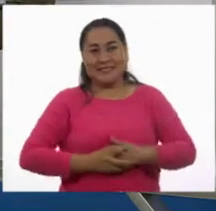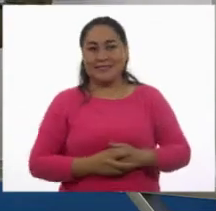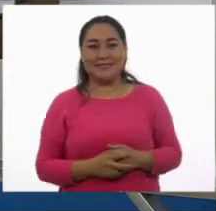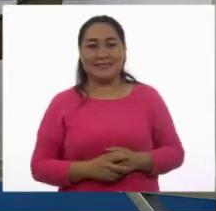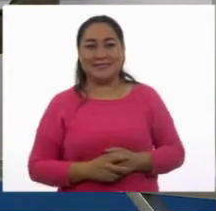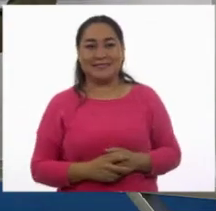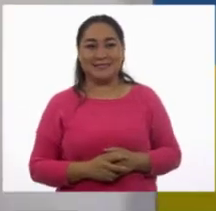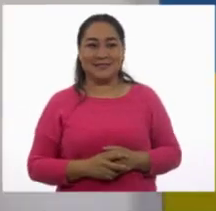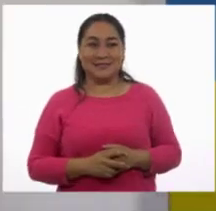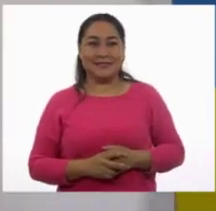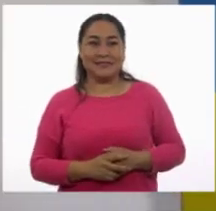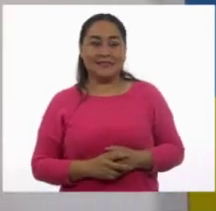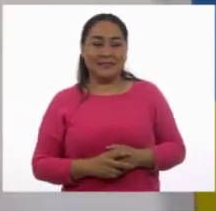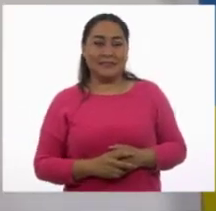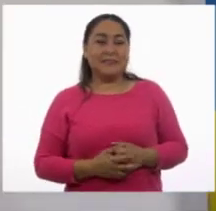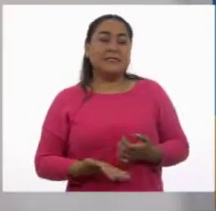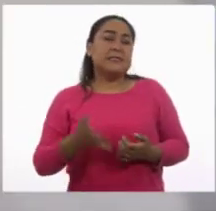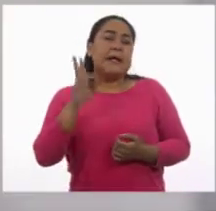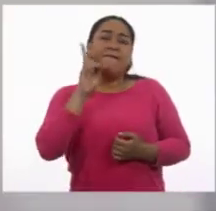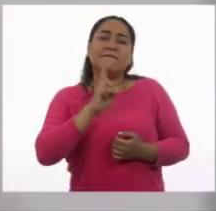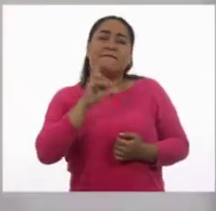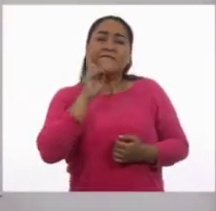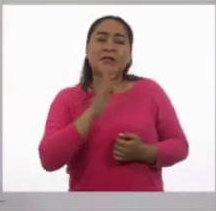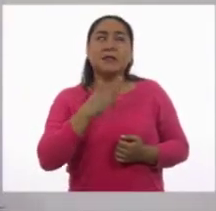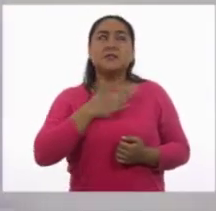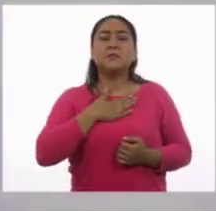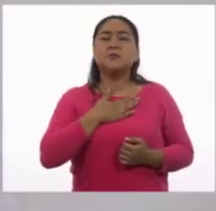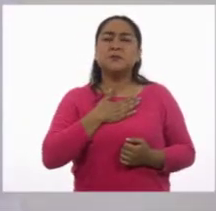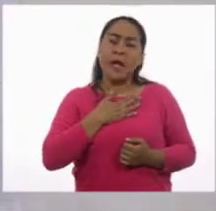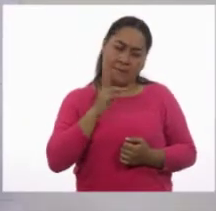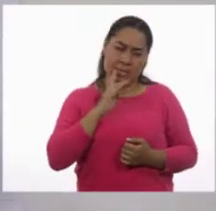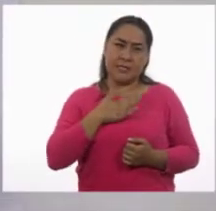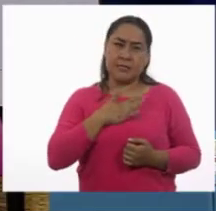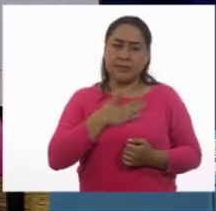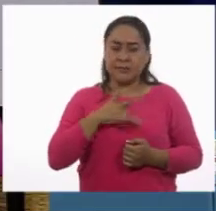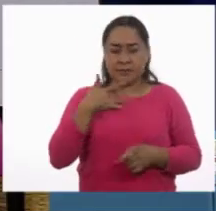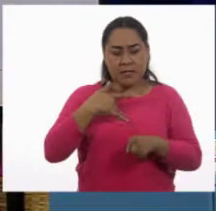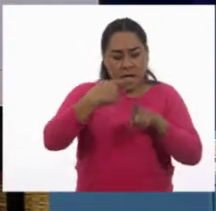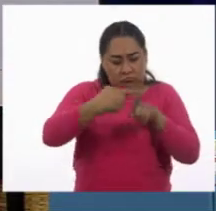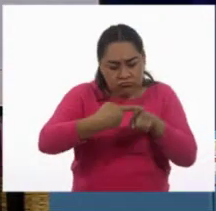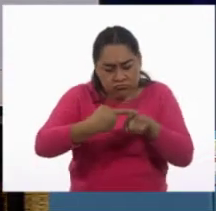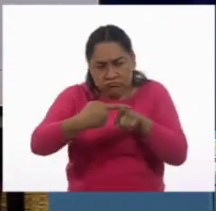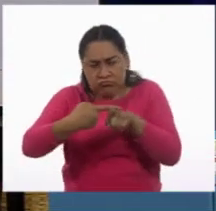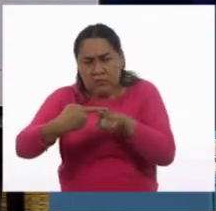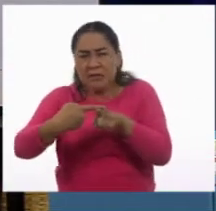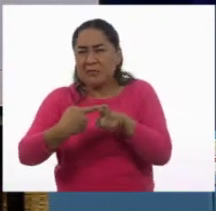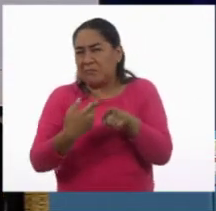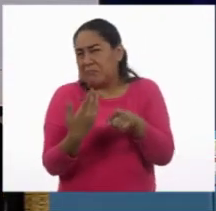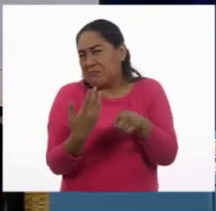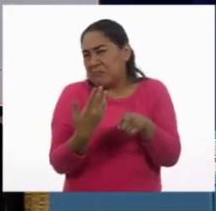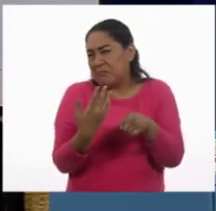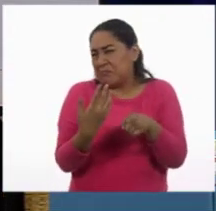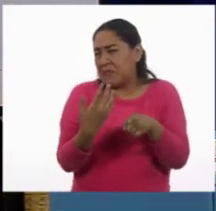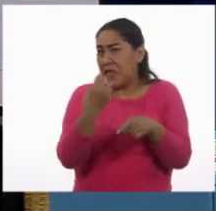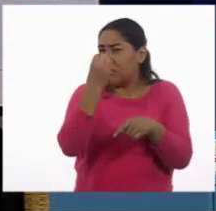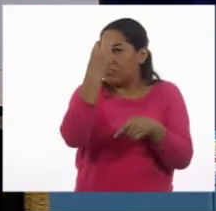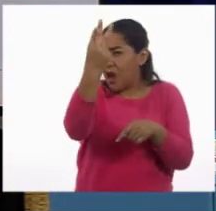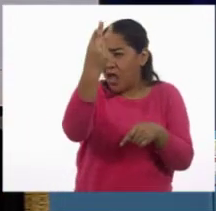A ver. Yo en el 3. H.